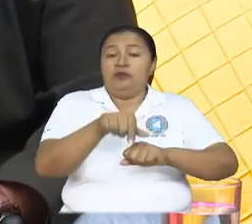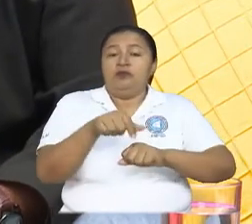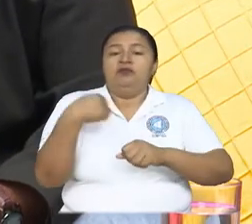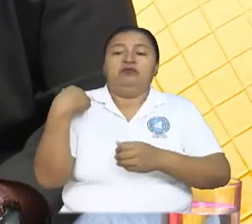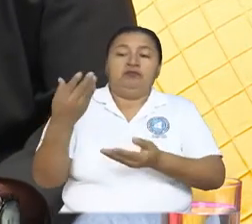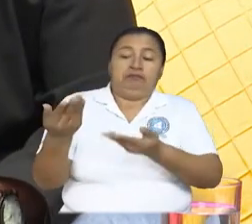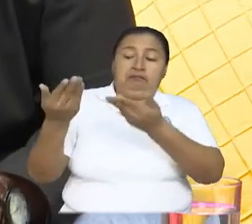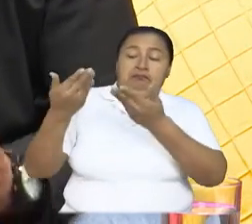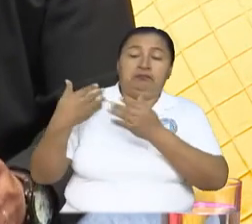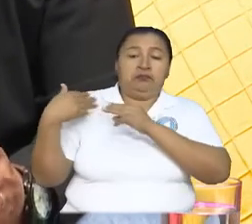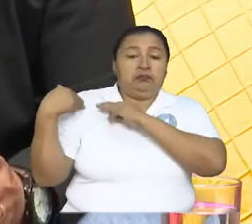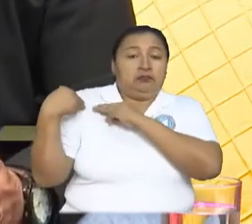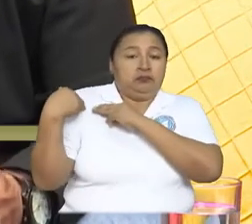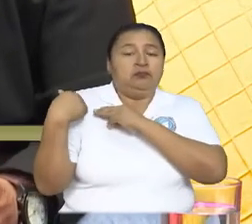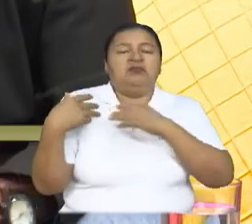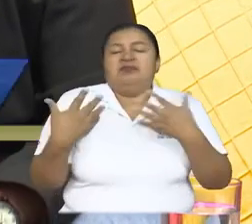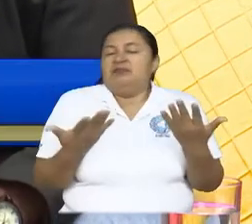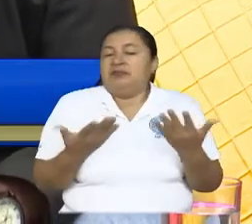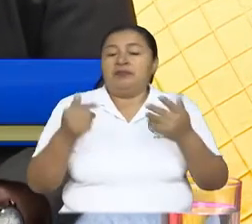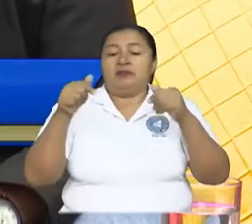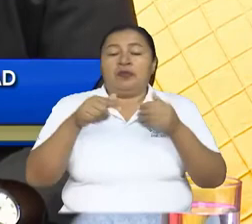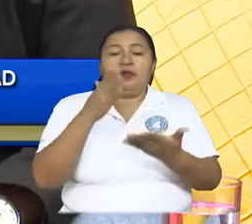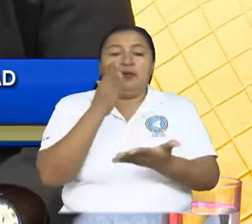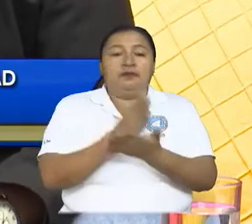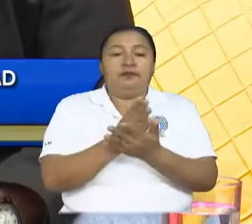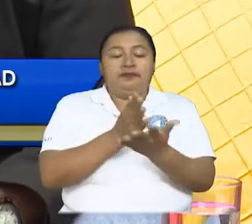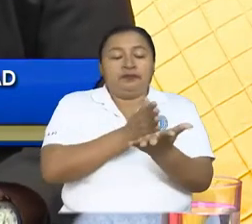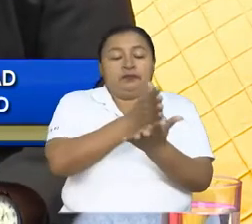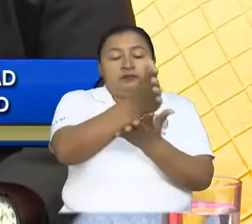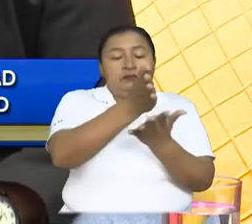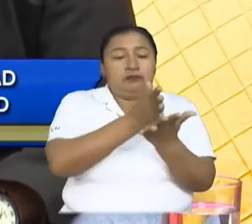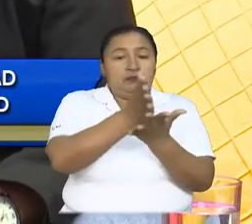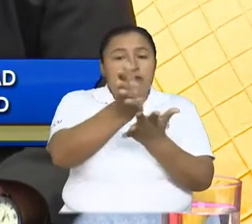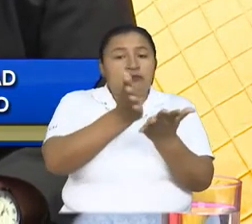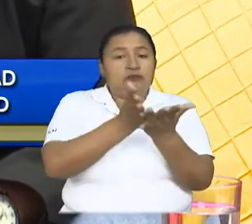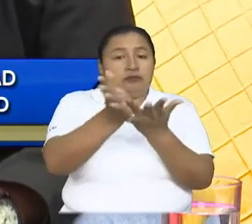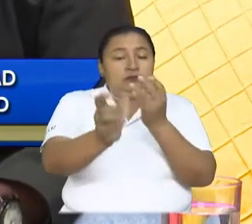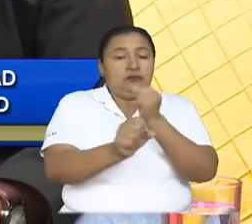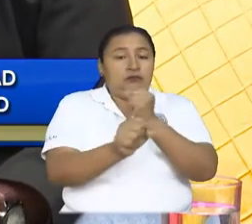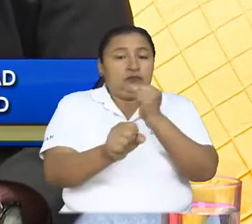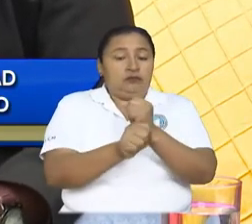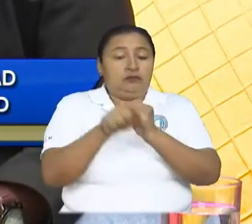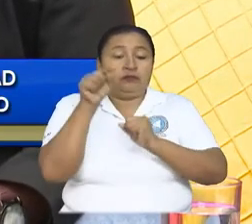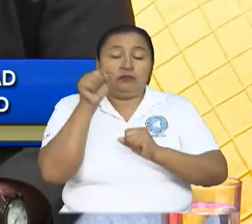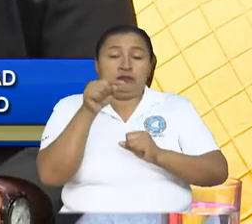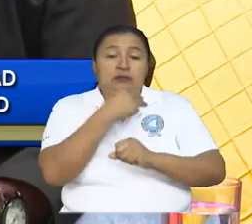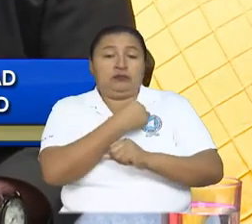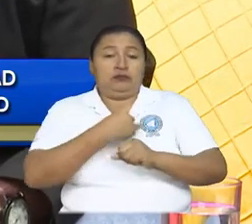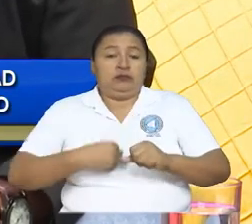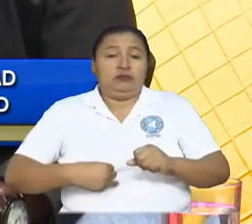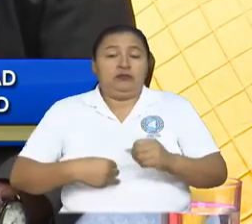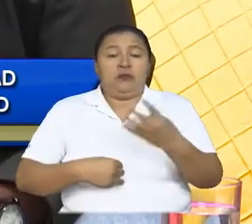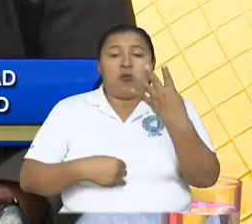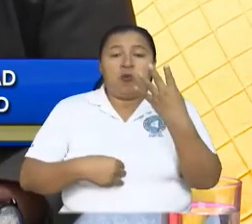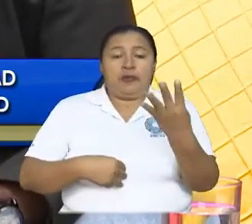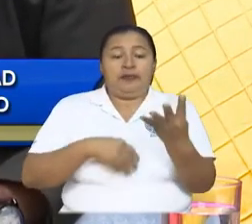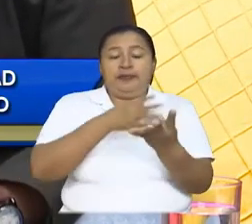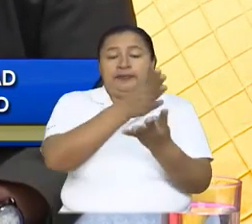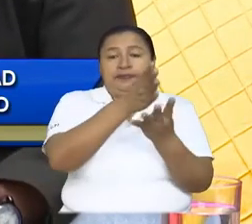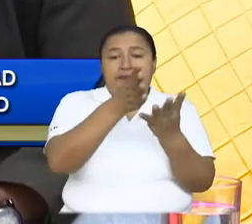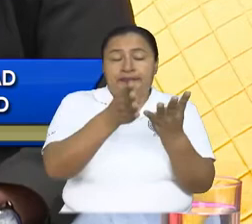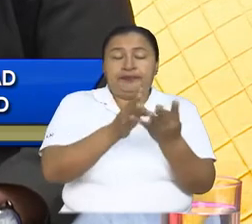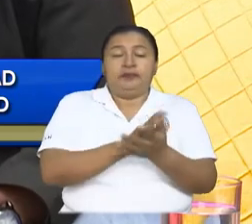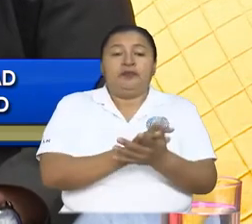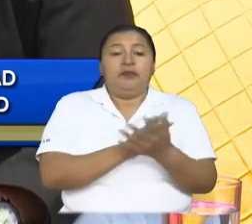poder definir los ejes de trabajo en el ministerio que son cuatro ejes marcia